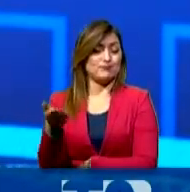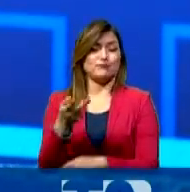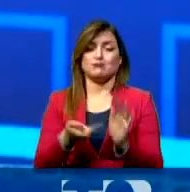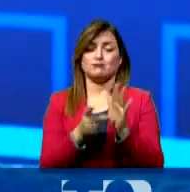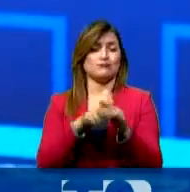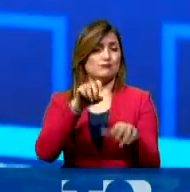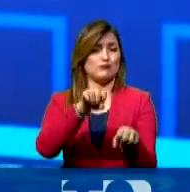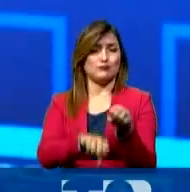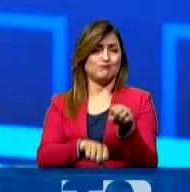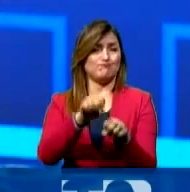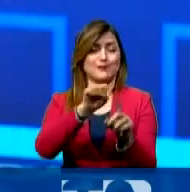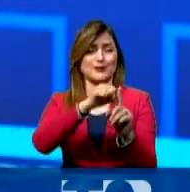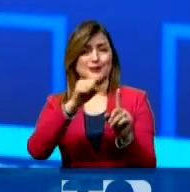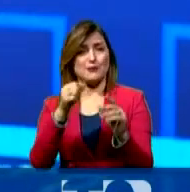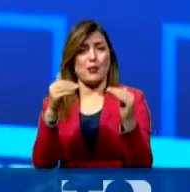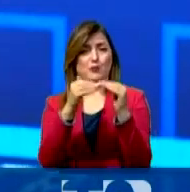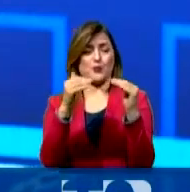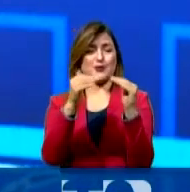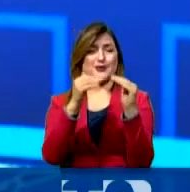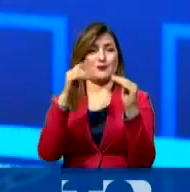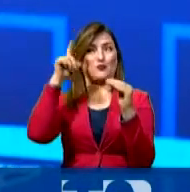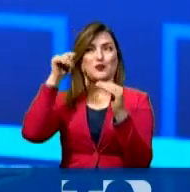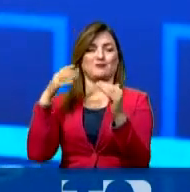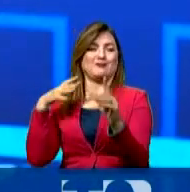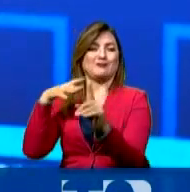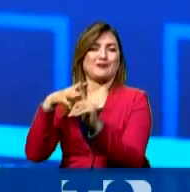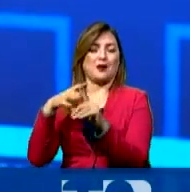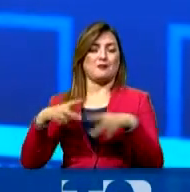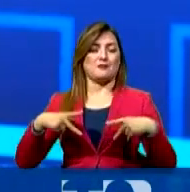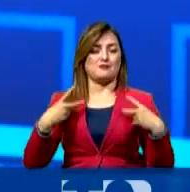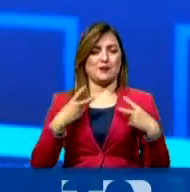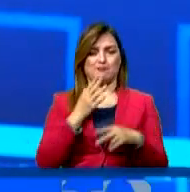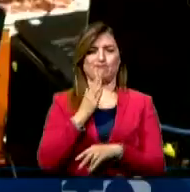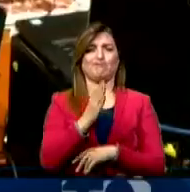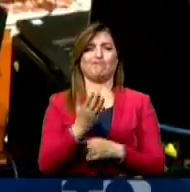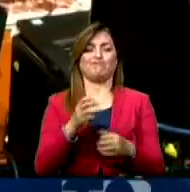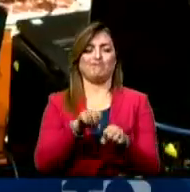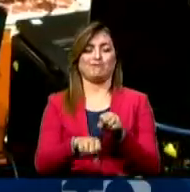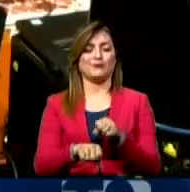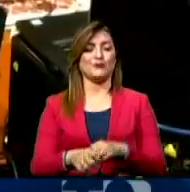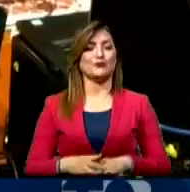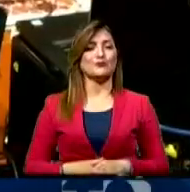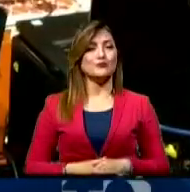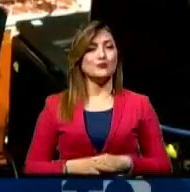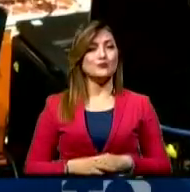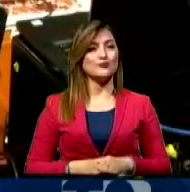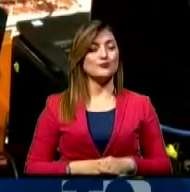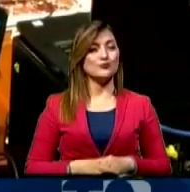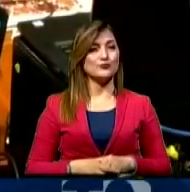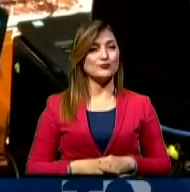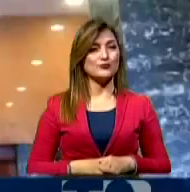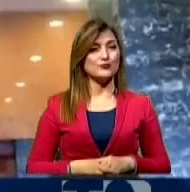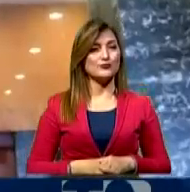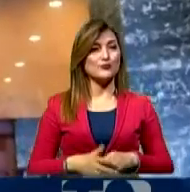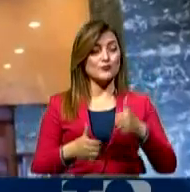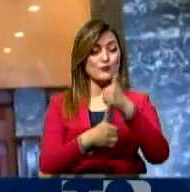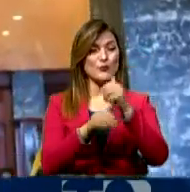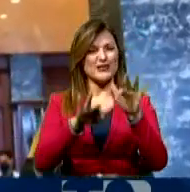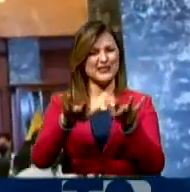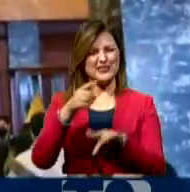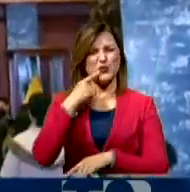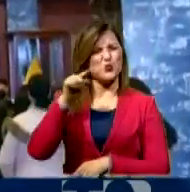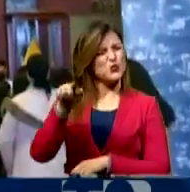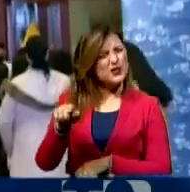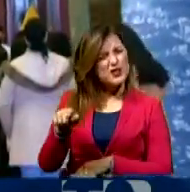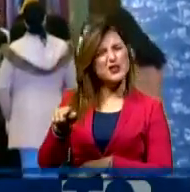destrozando el sistema democrático y la vida civilizada. Y precisamente, subsecretario, usted decía la semana pasada eso, ¿no? Que hay un grupo